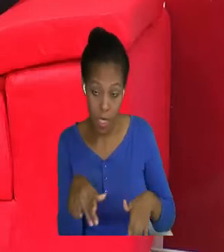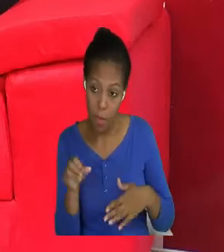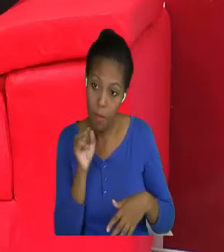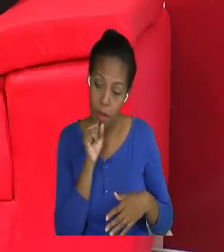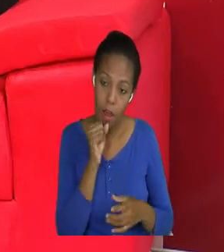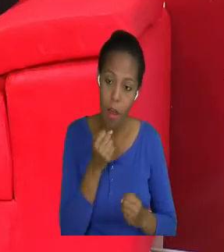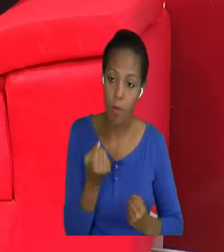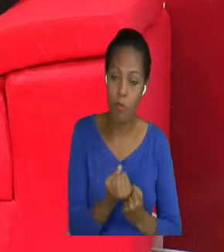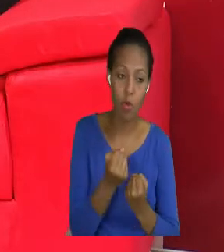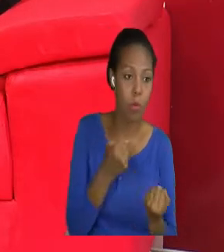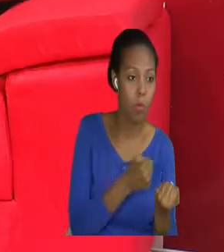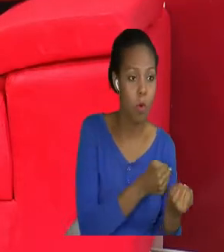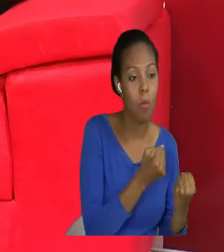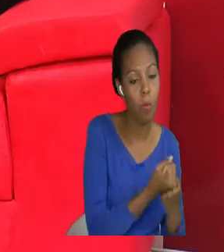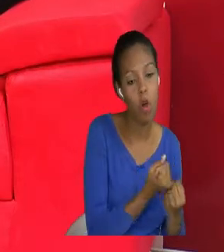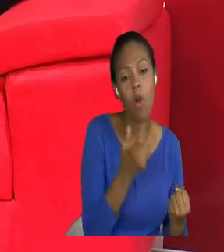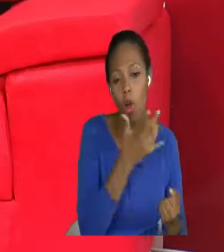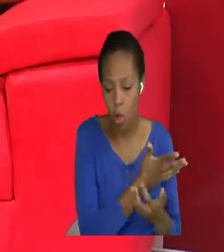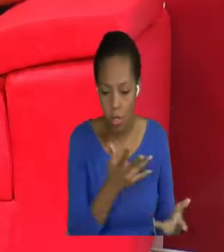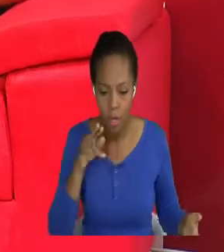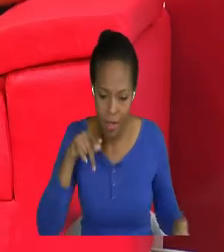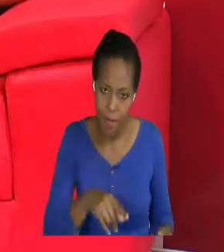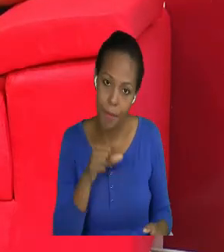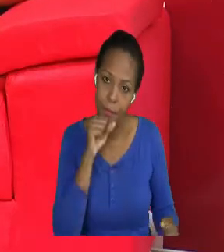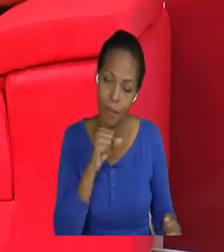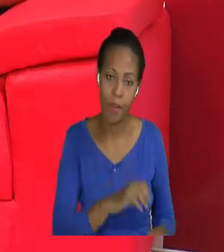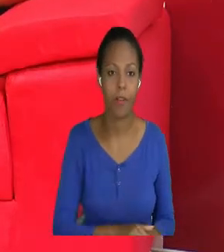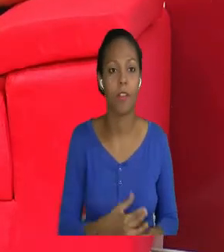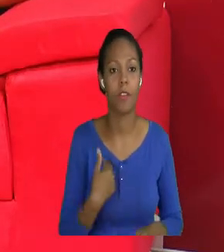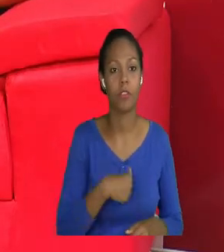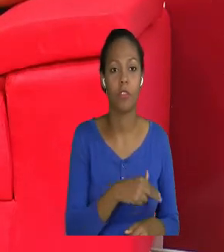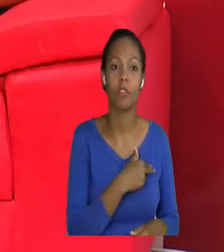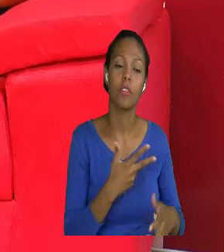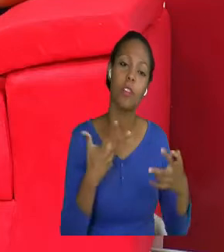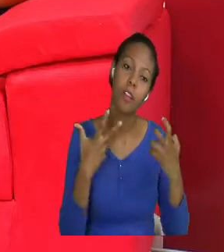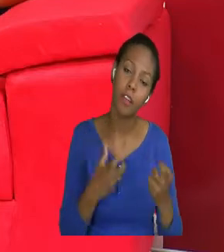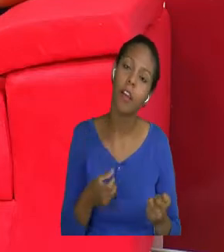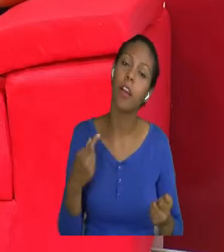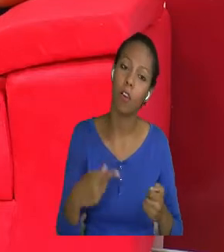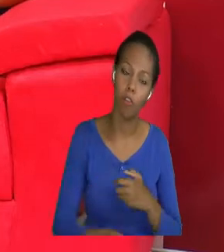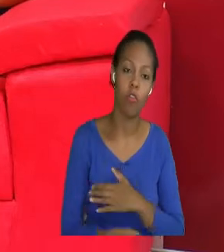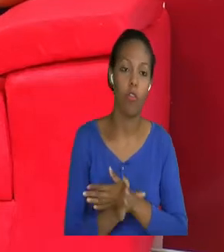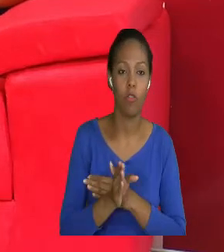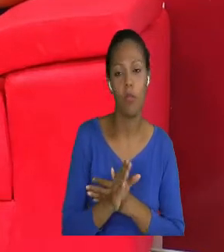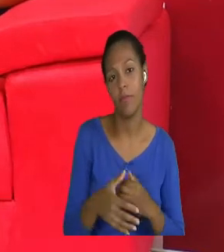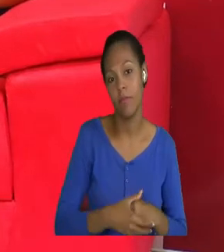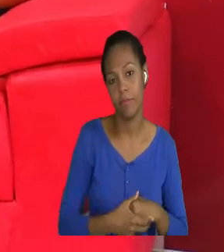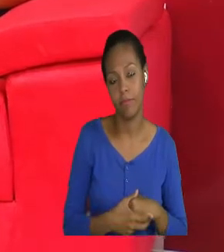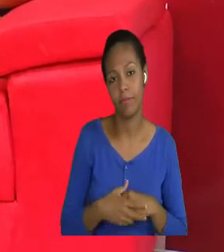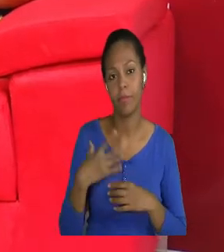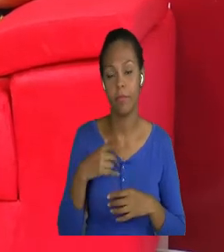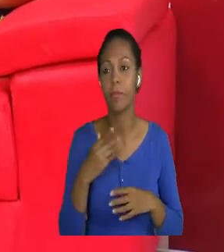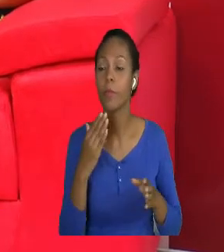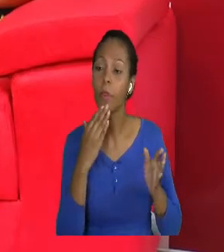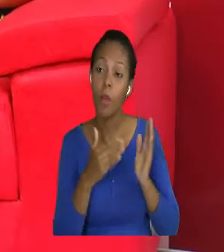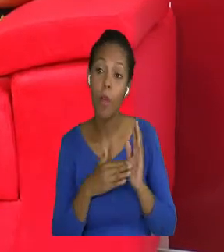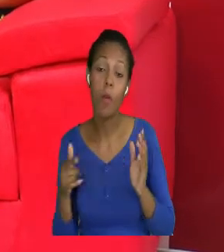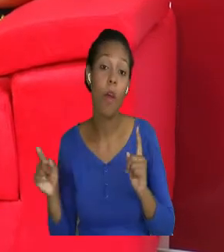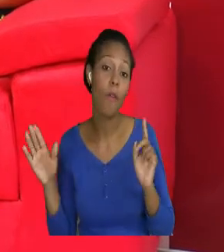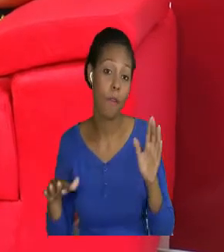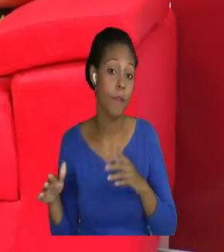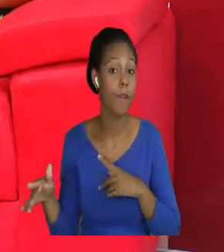Barranca Bermeja y todo ese tipo de cosas. Y por eso hemos querido seguir haciendo esto, a pesar pues de esa situación. Los barranqueños han estado